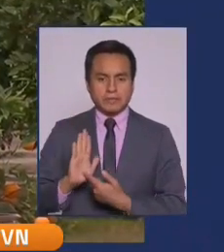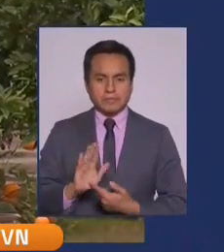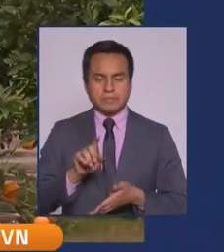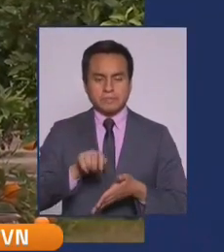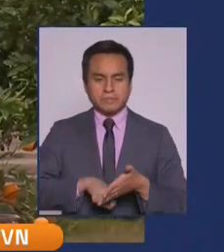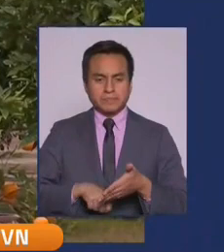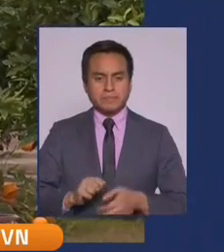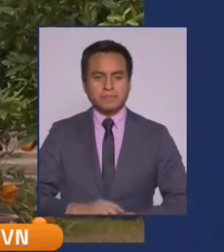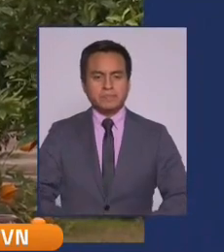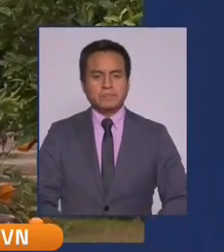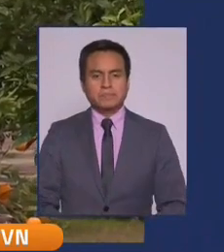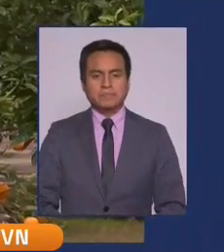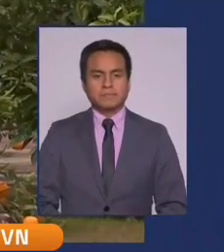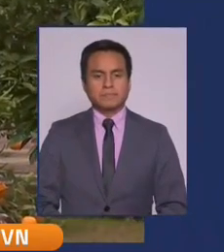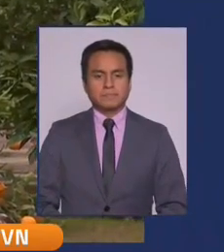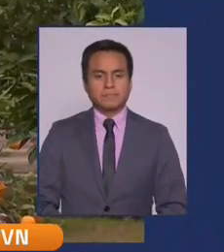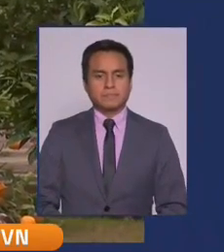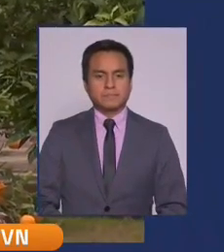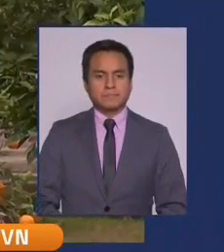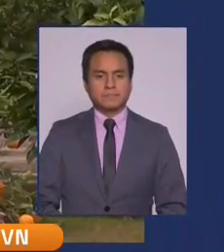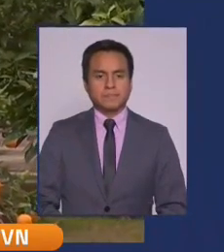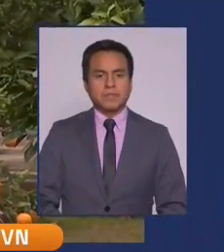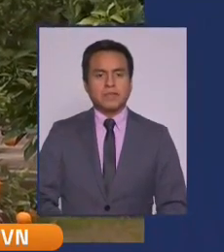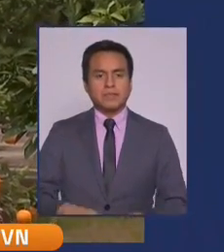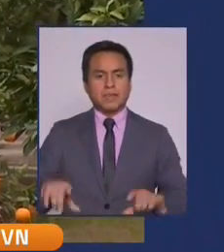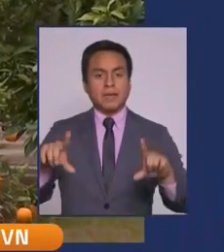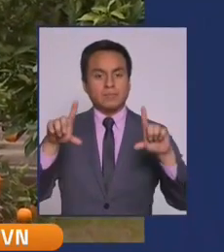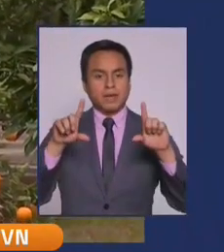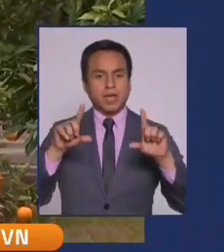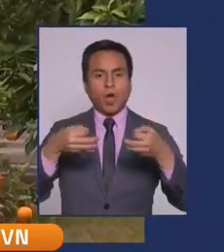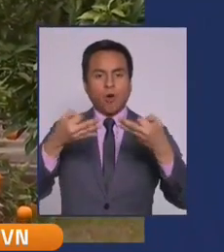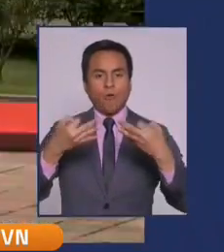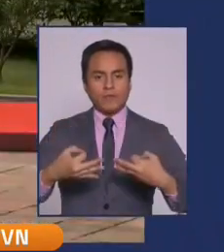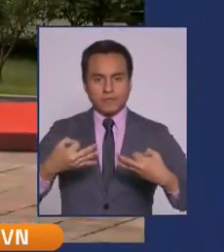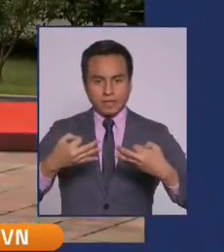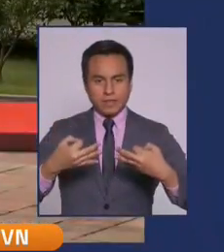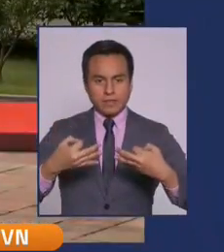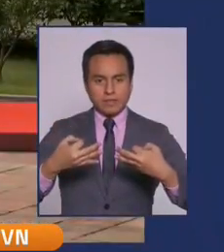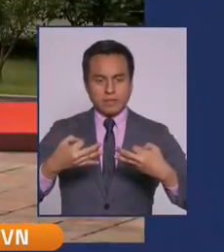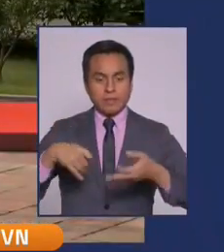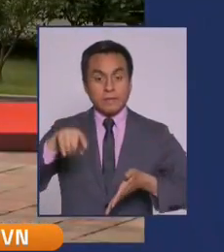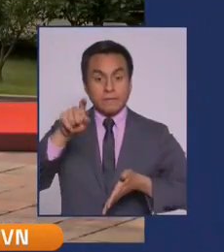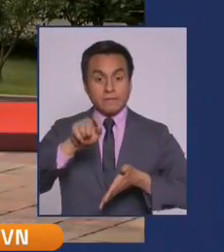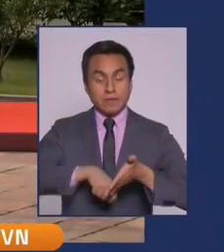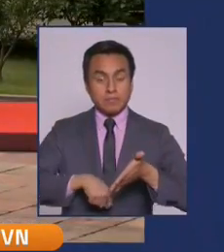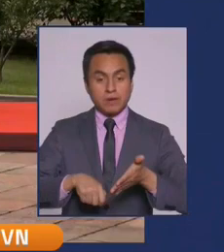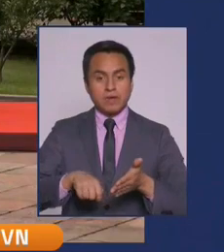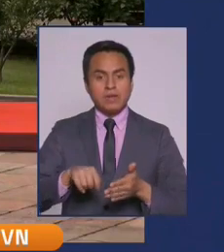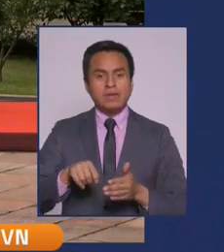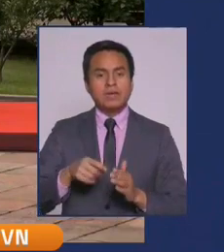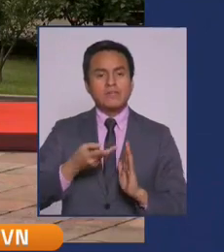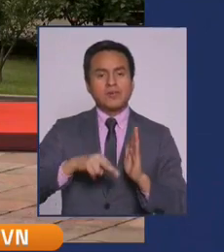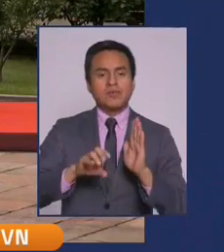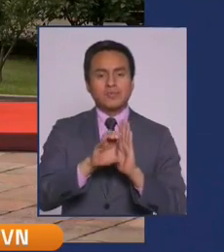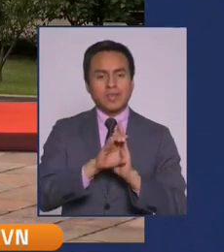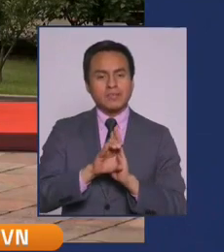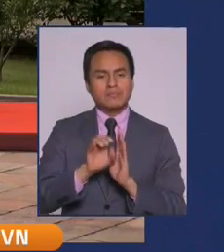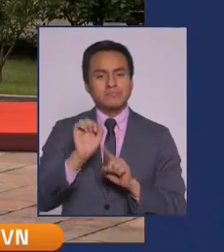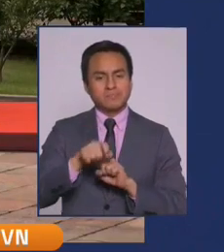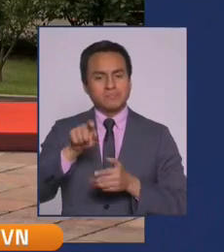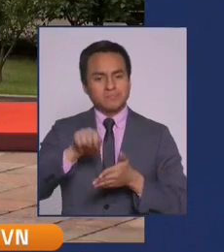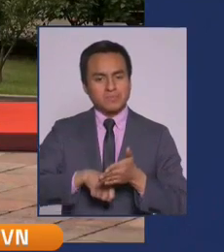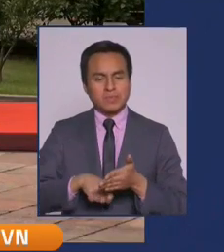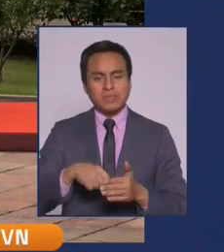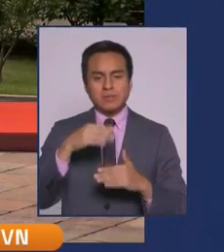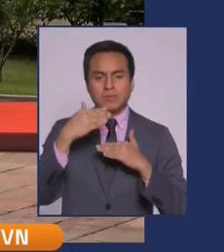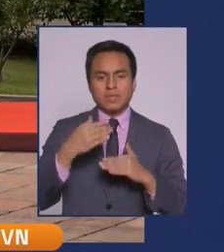dicho al principio, sabes que nosotros no vamos a vetar esta cuestión, que sea lo que sea, y se acabó. Eso es lo que nos molestó, porque hemos sido los alcaldes